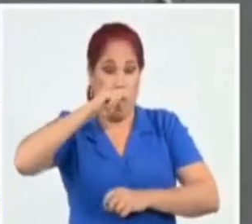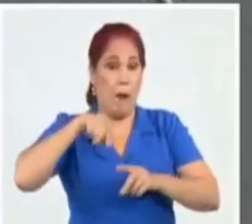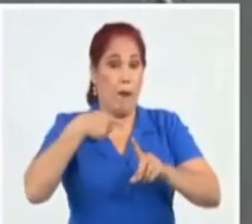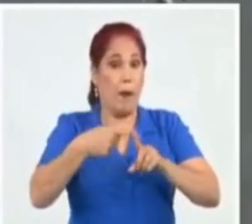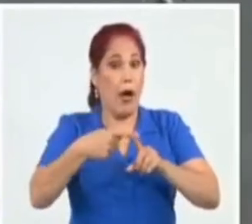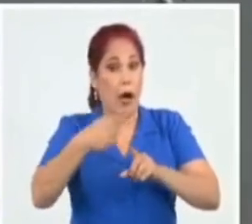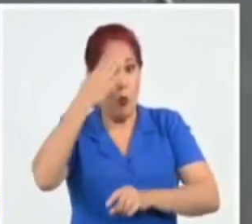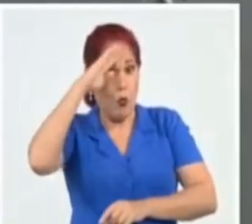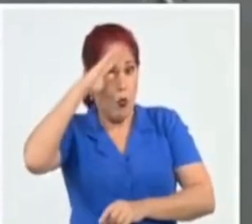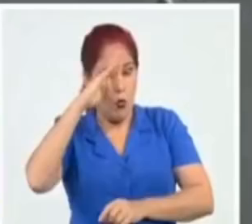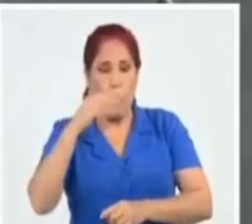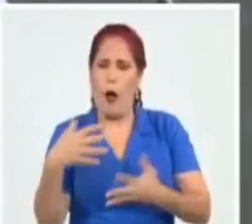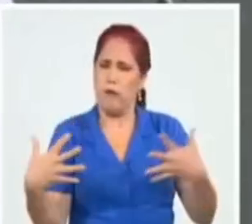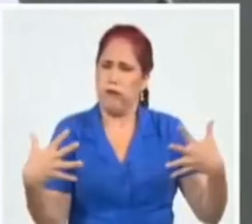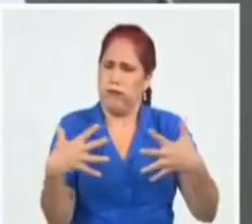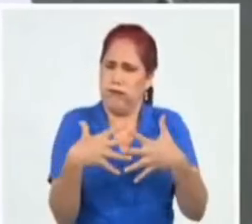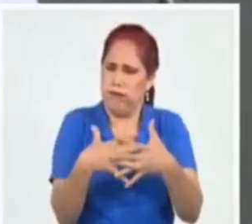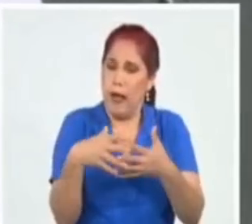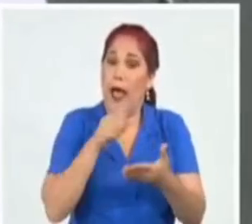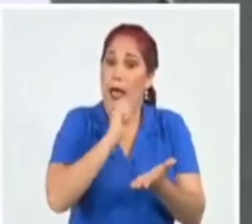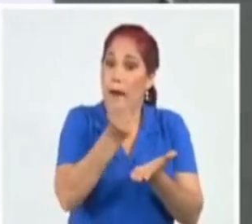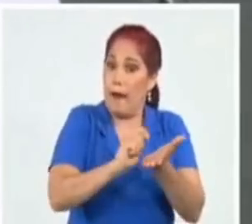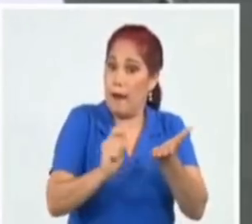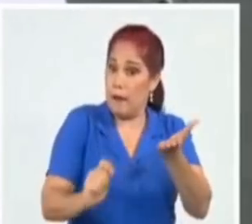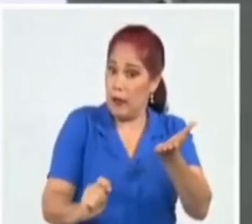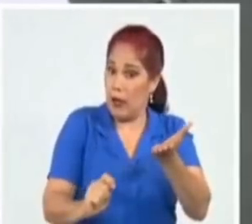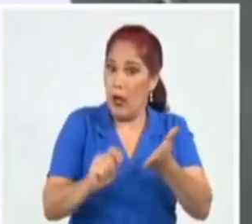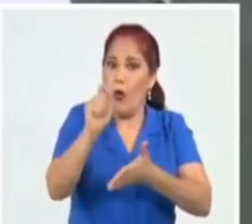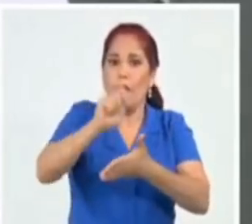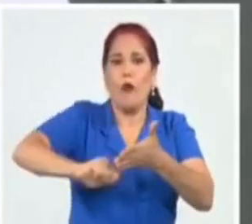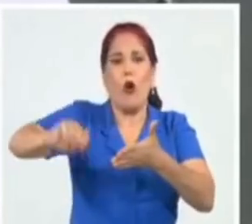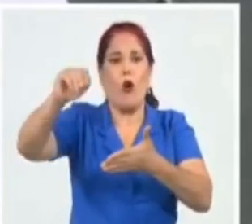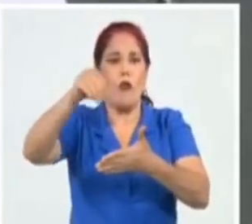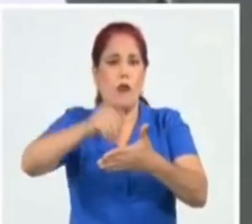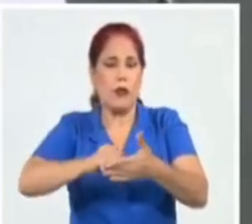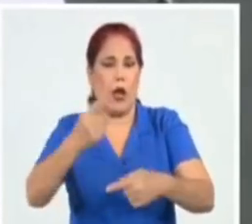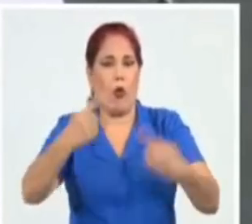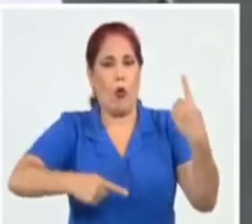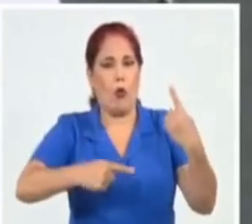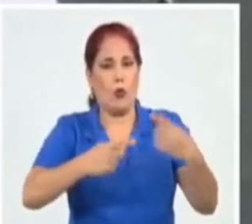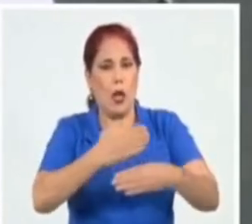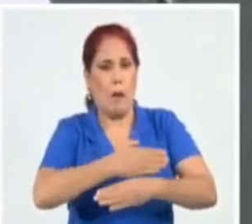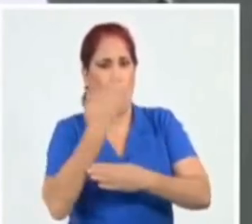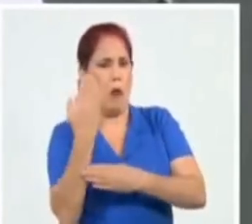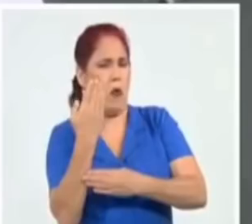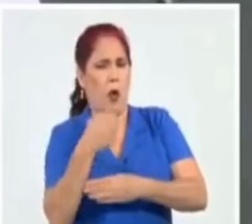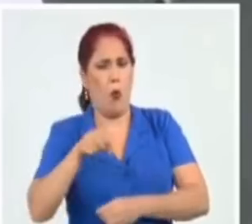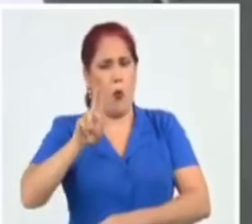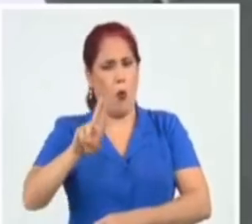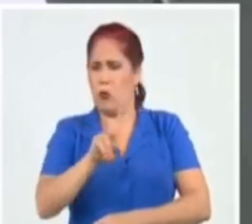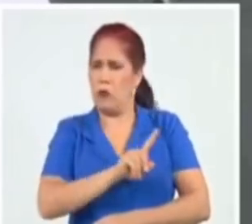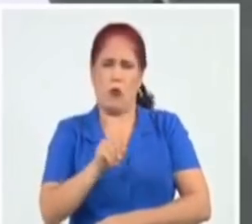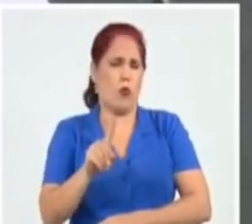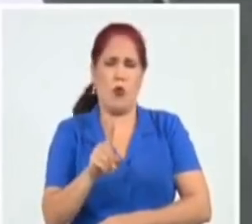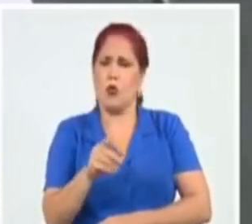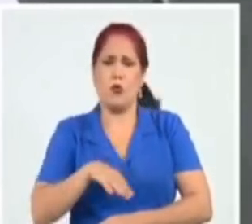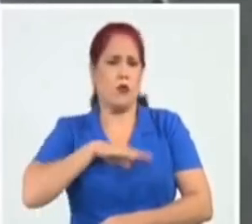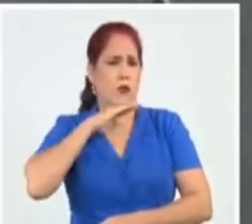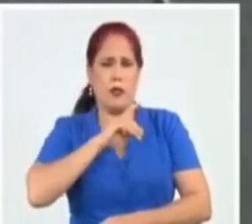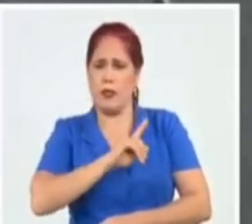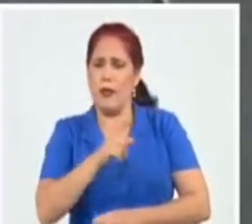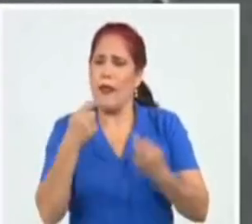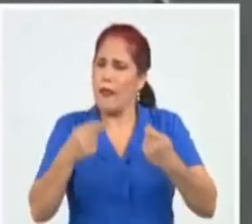con toda claridad que no basta votar contra el bloqueo en Naciones Unidas. Hay que